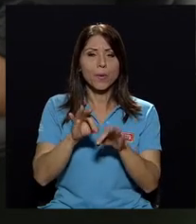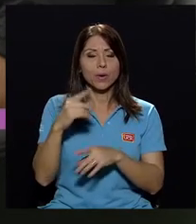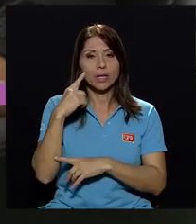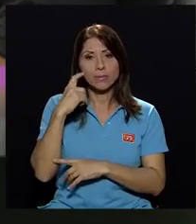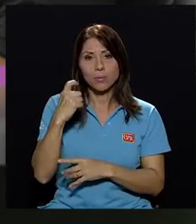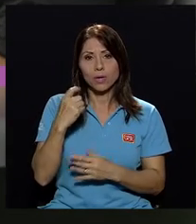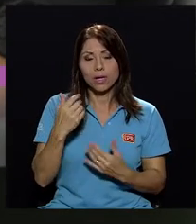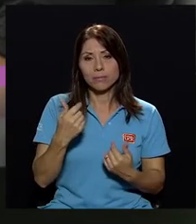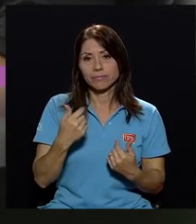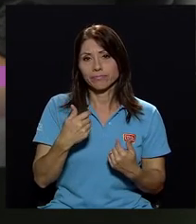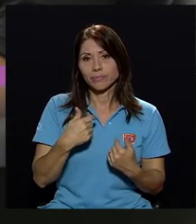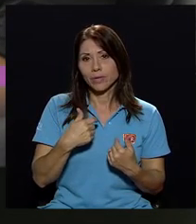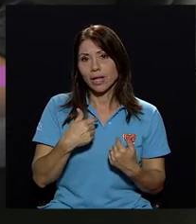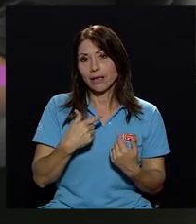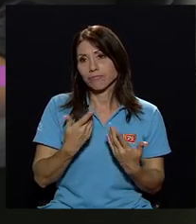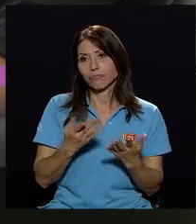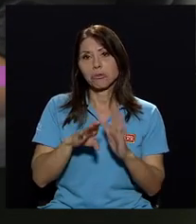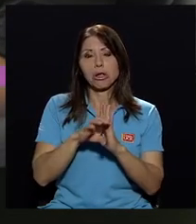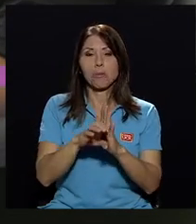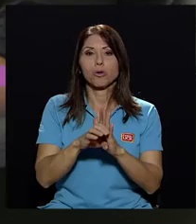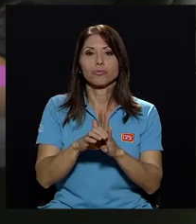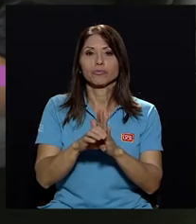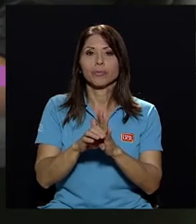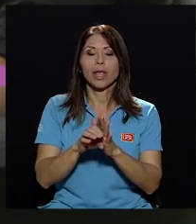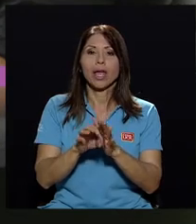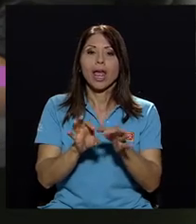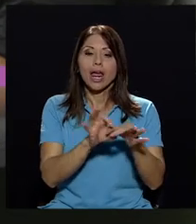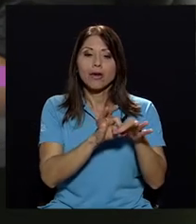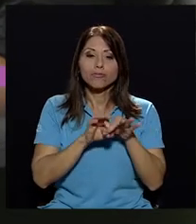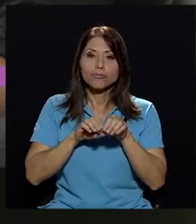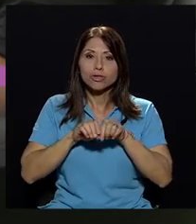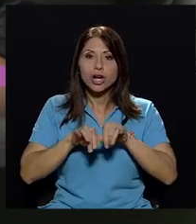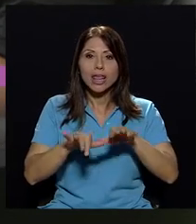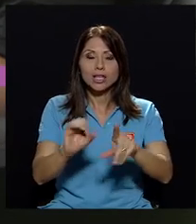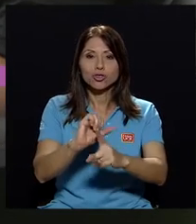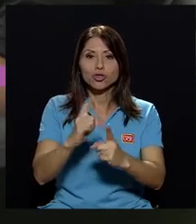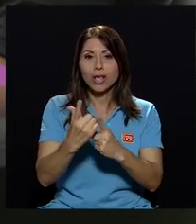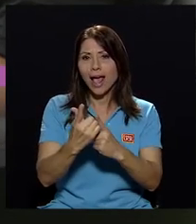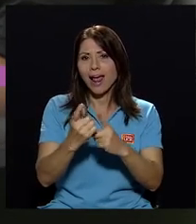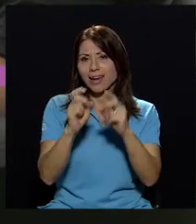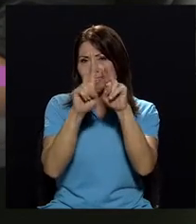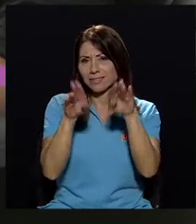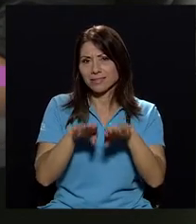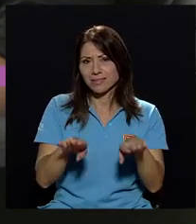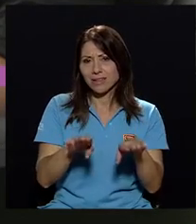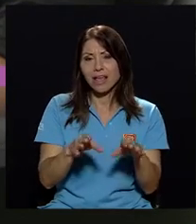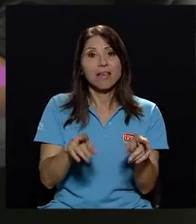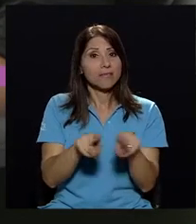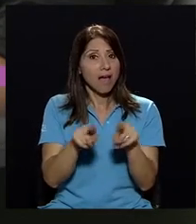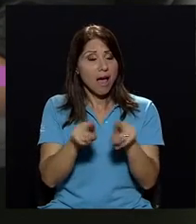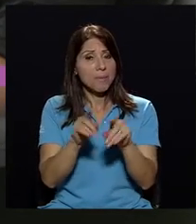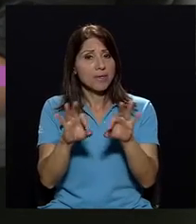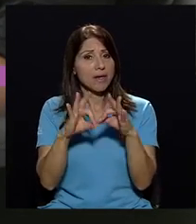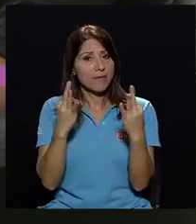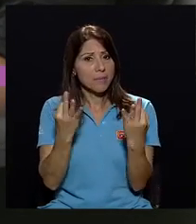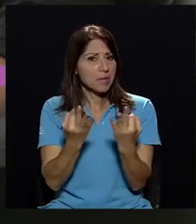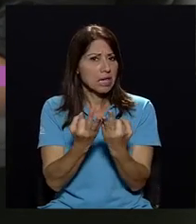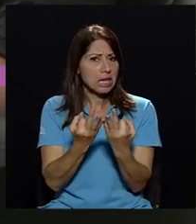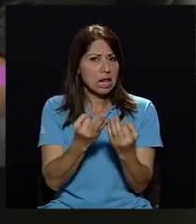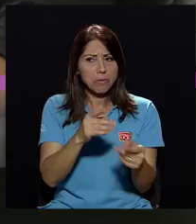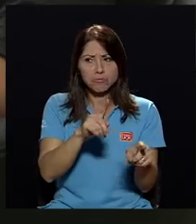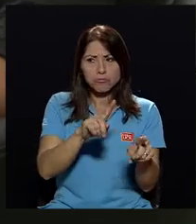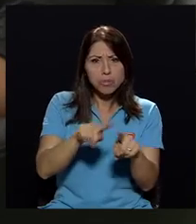importante porque uno, pues, en redes sociales y en muchos ámbitos, incluso en la familia, se da